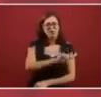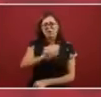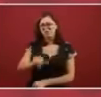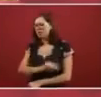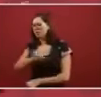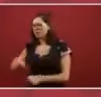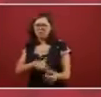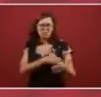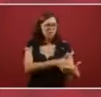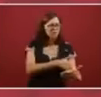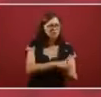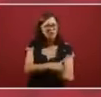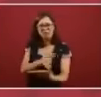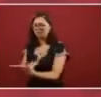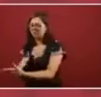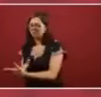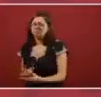destrabando